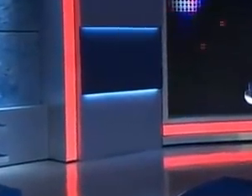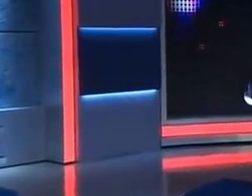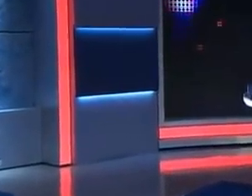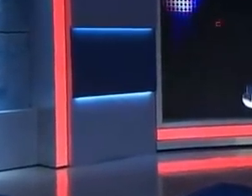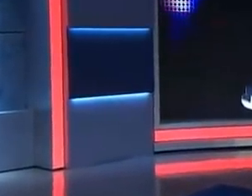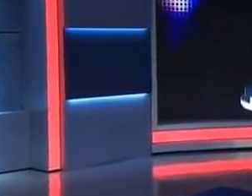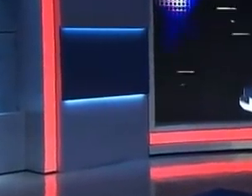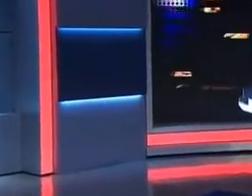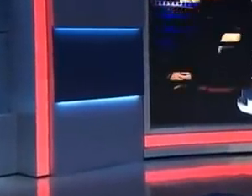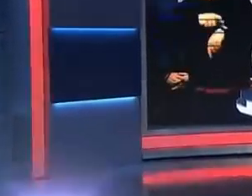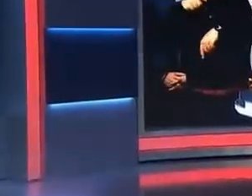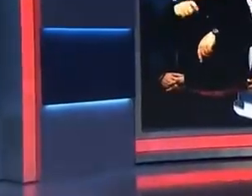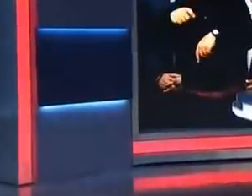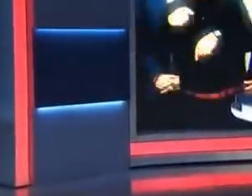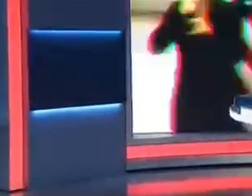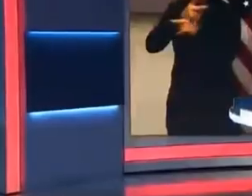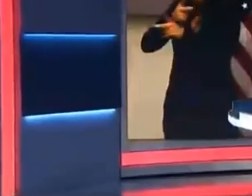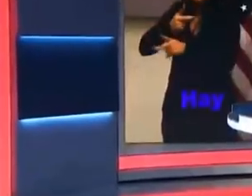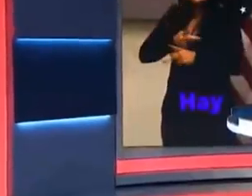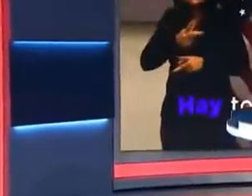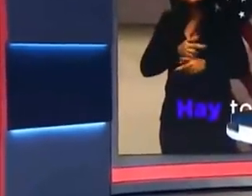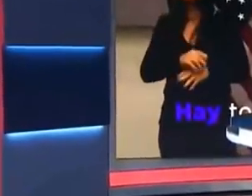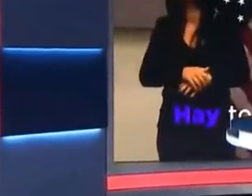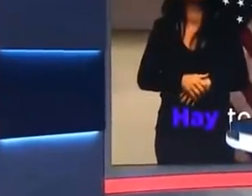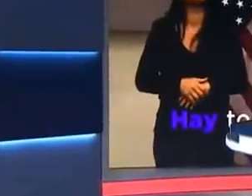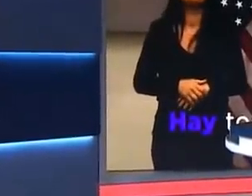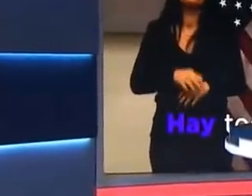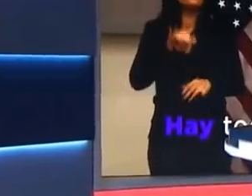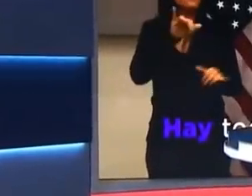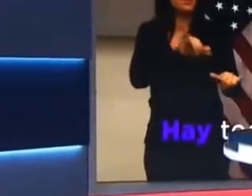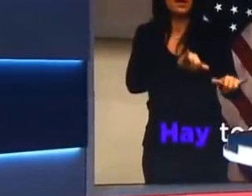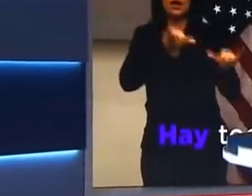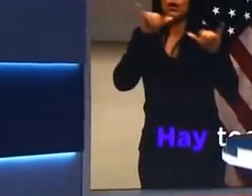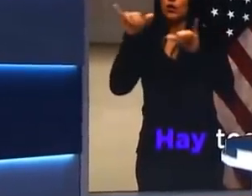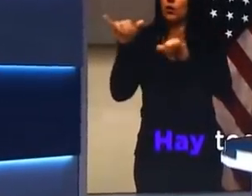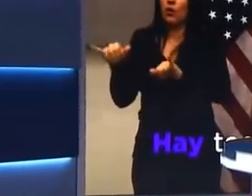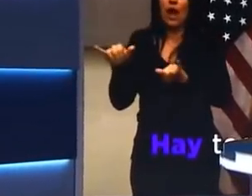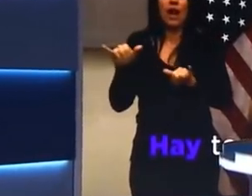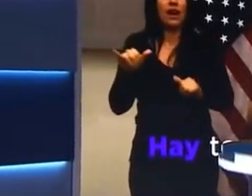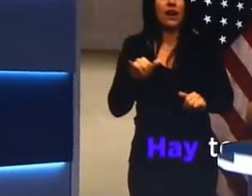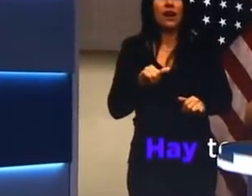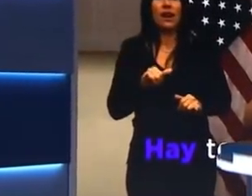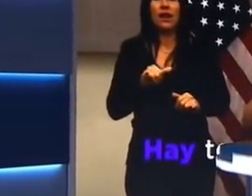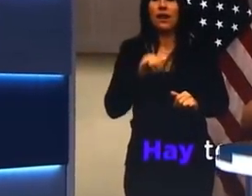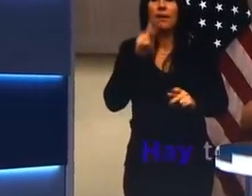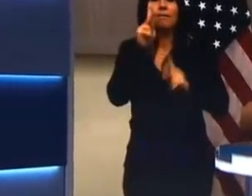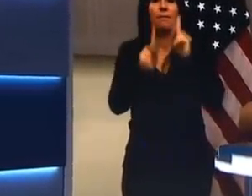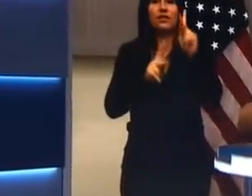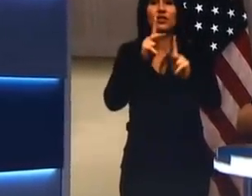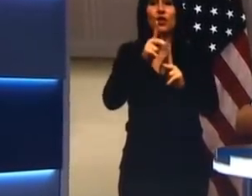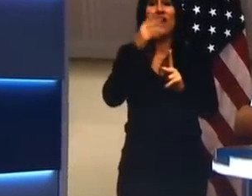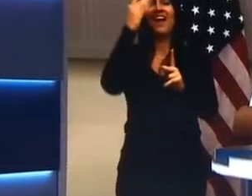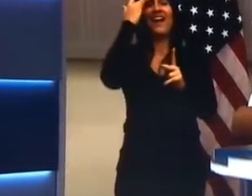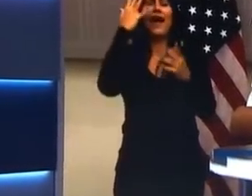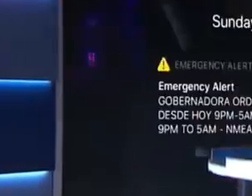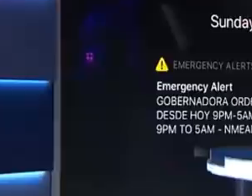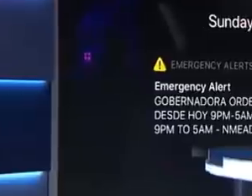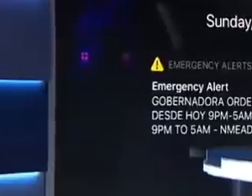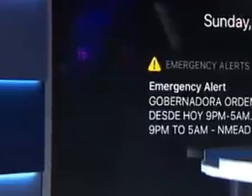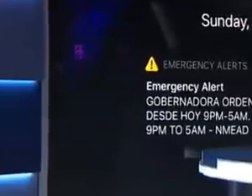Hoy se cumplen 100 días hoy desde la cuarentena. Hoy se cumplen esos 100